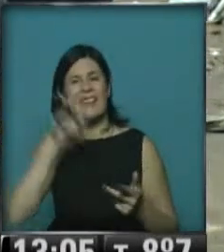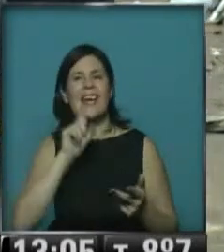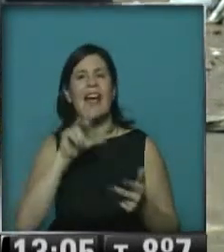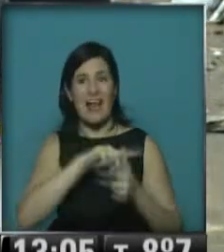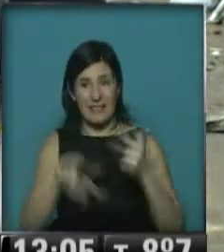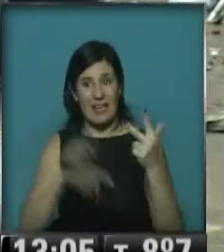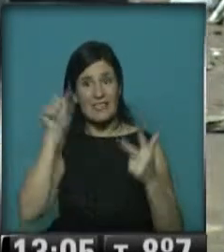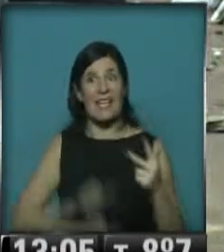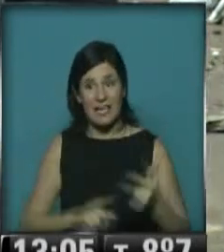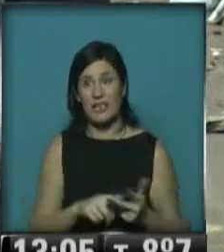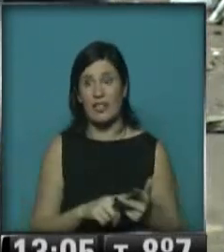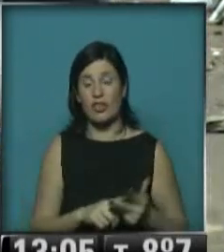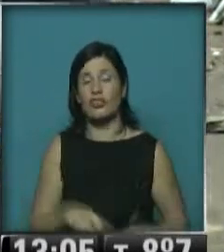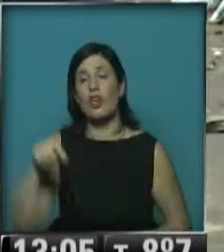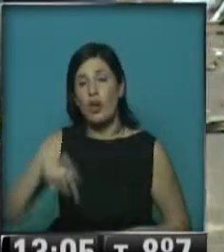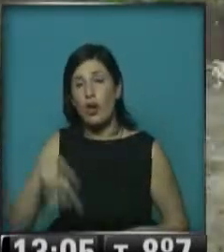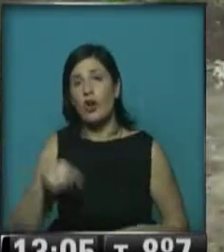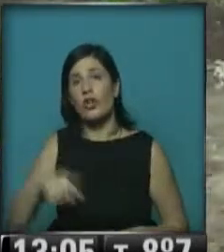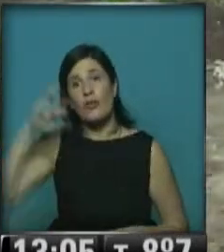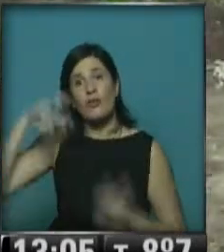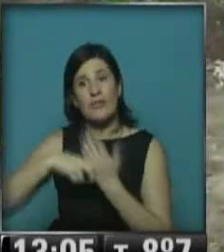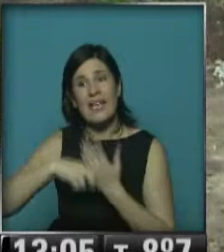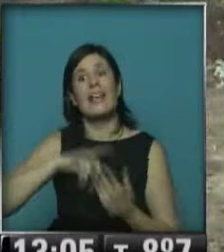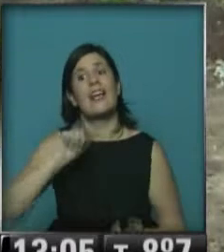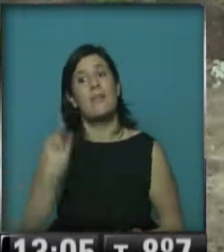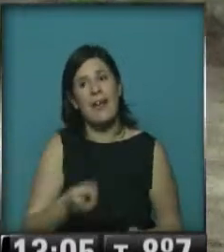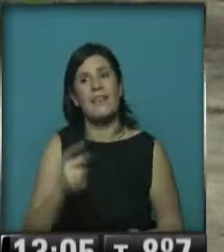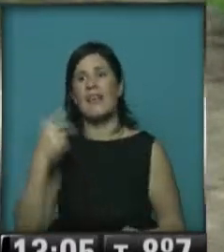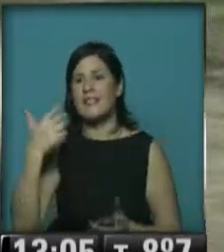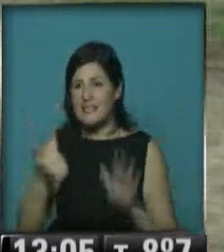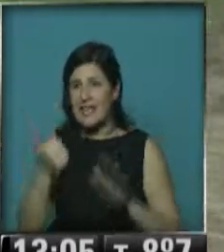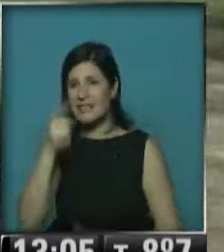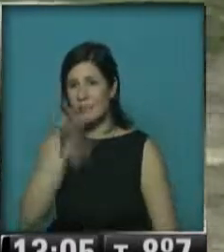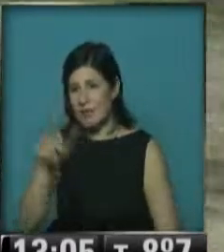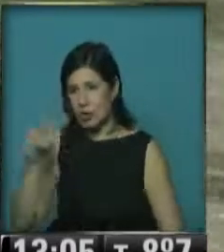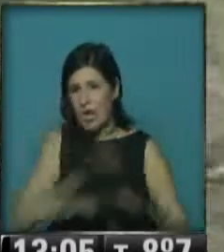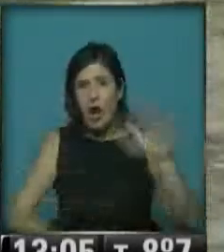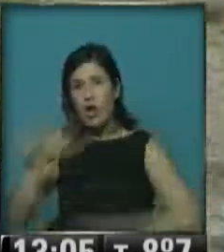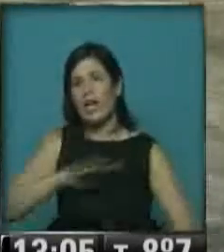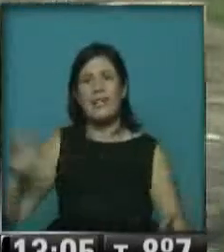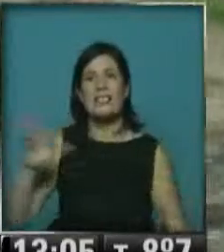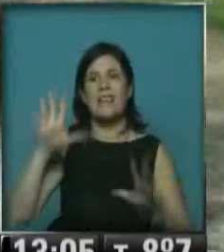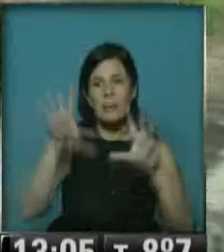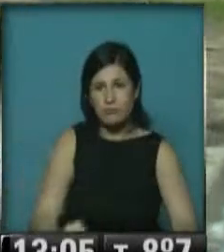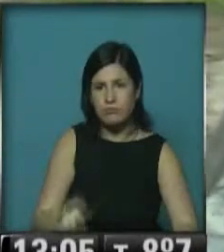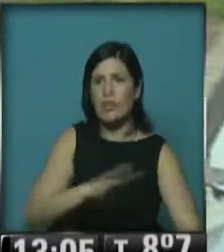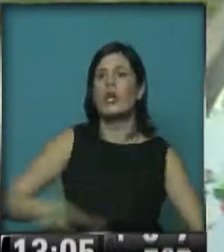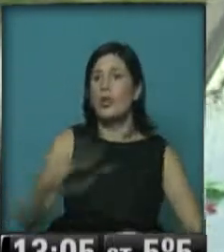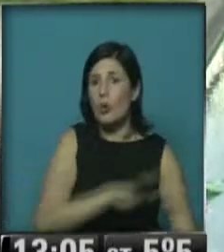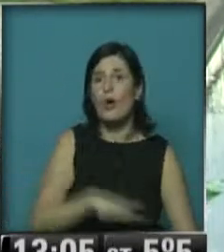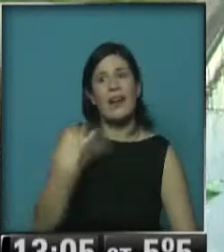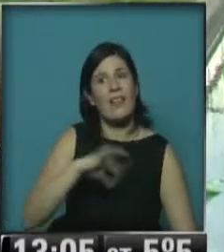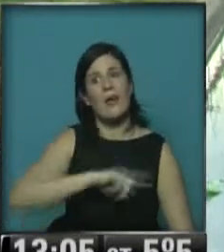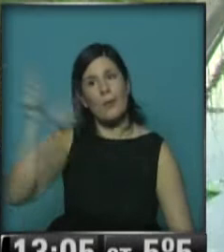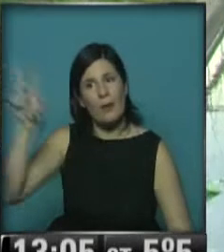que sean enviados a juicio oral 6 personas consideradas como los organizadores de la toma del predio de Lugano Papa Francisco, pero esto es lo